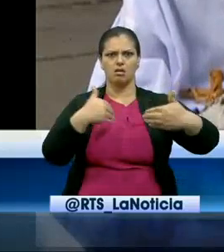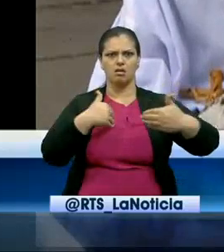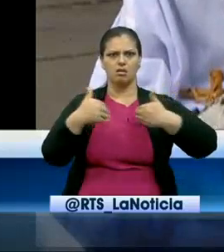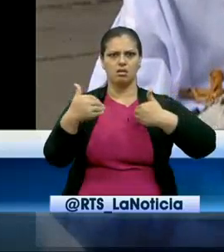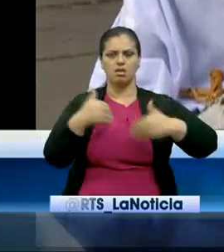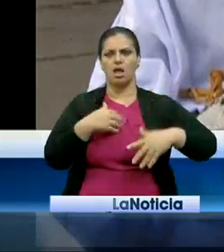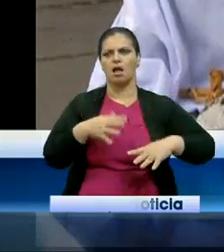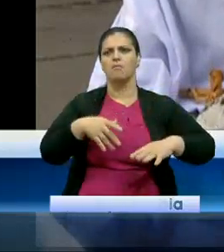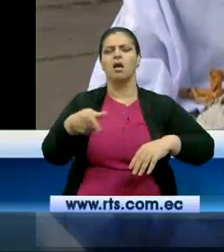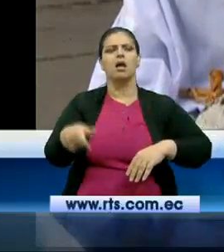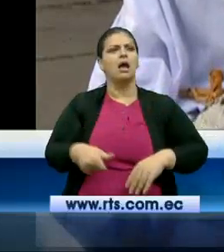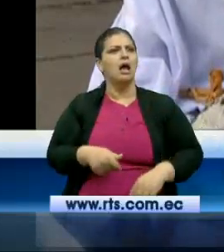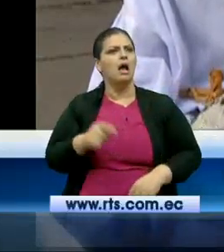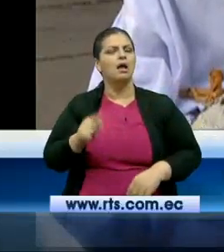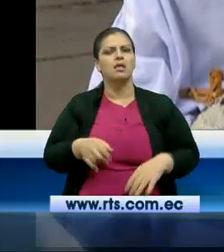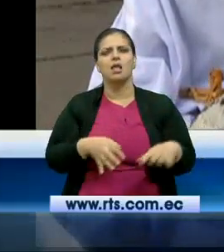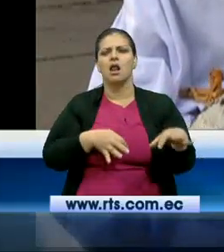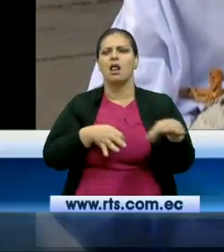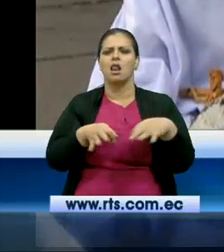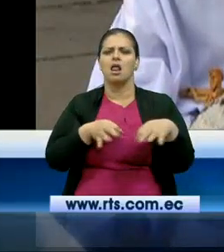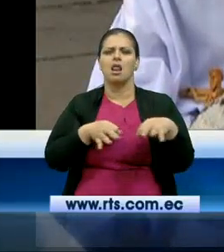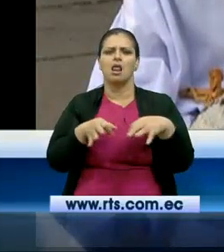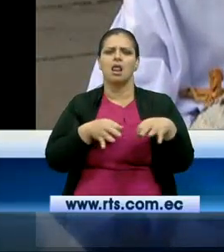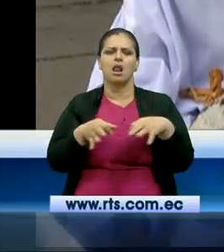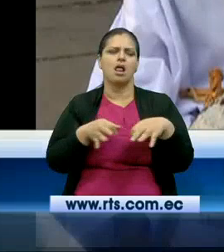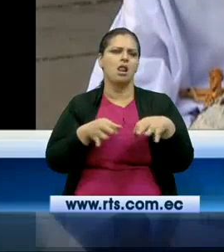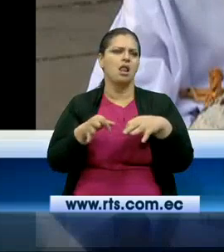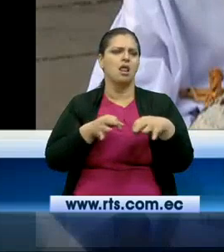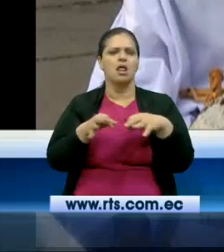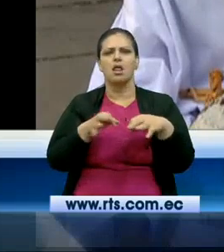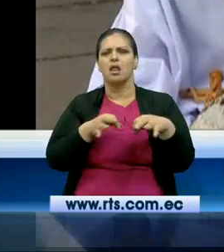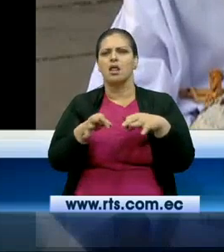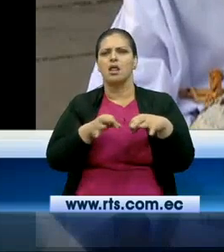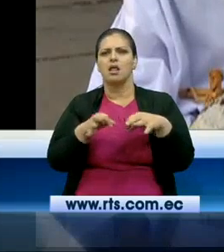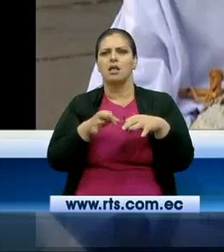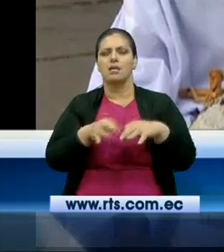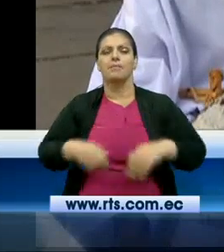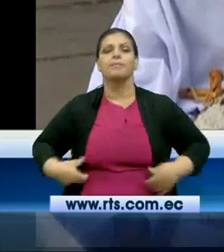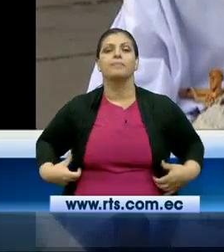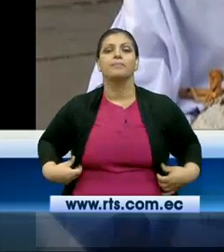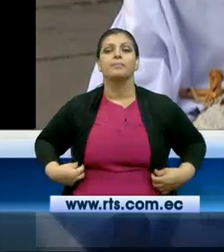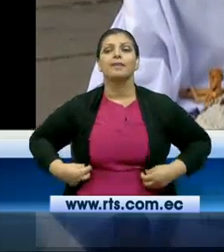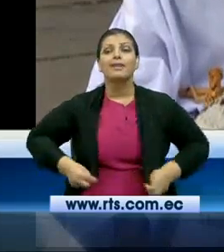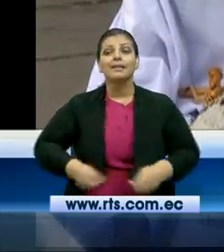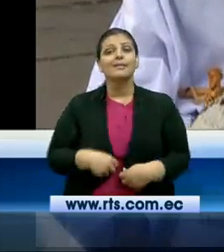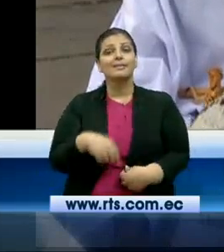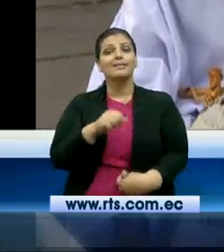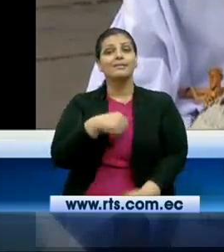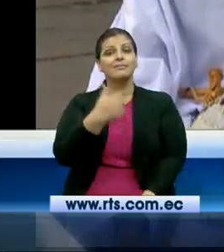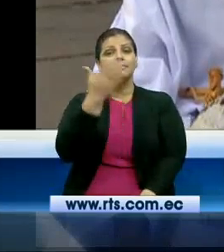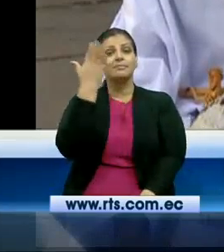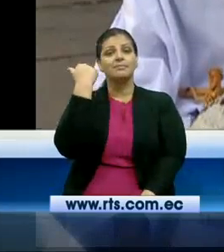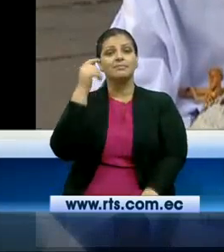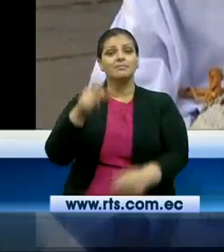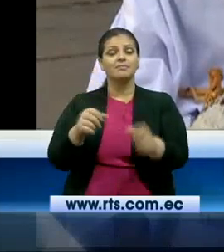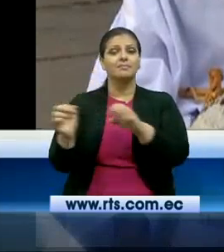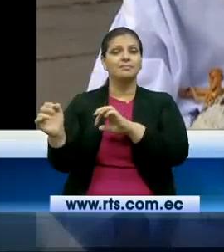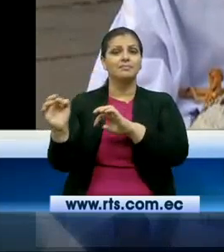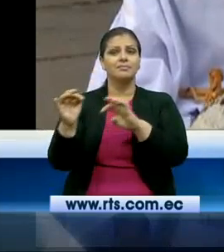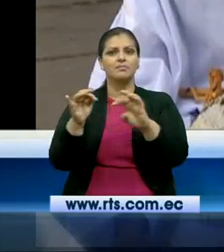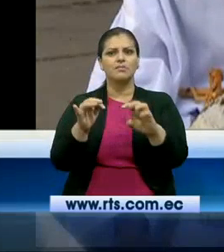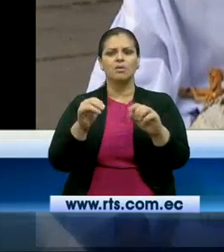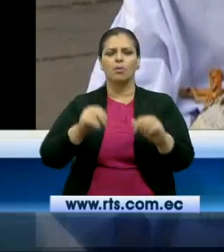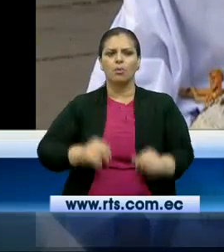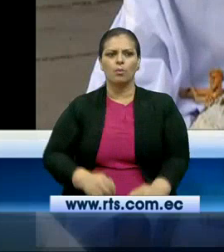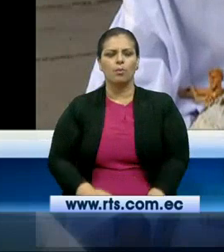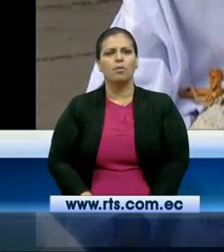antes Cumbayá era constituido por haciendas y también por los anejos. Entonces, al momento que se llevaba la fiesta del